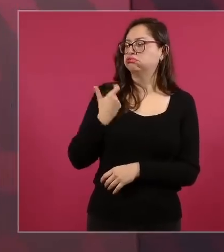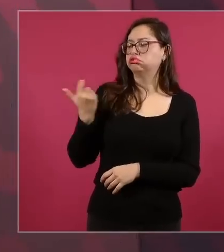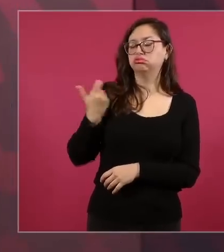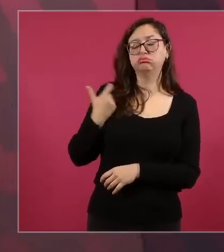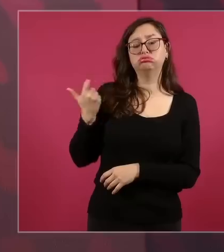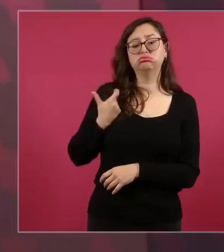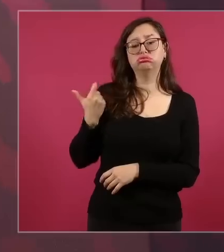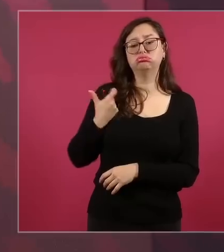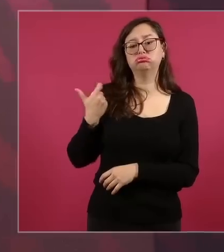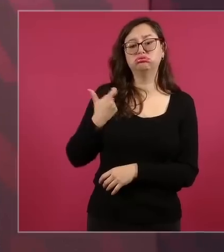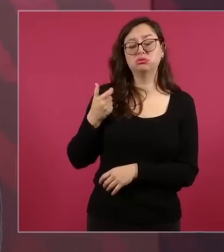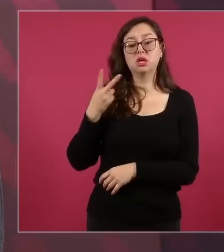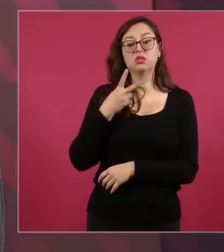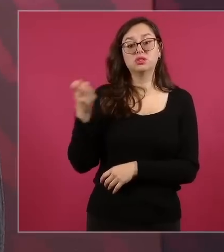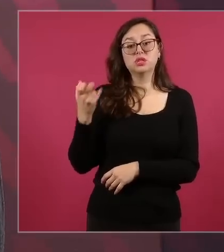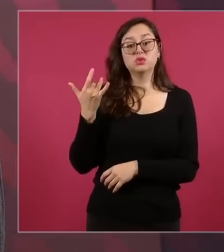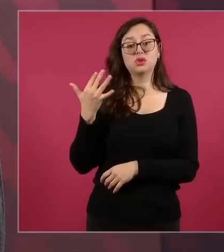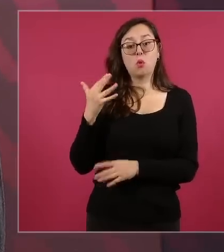250,000 pesos mensuales.